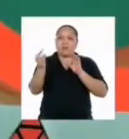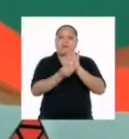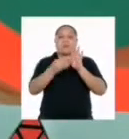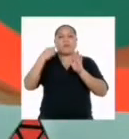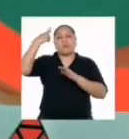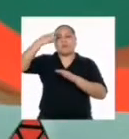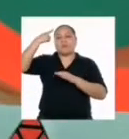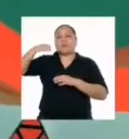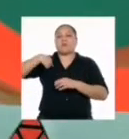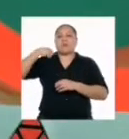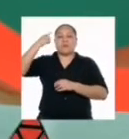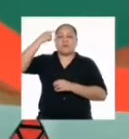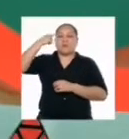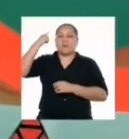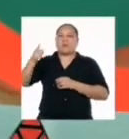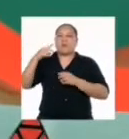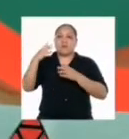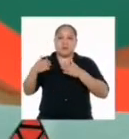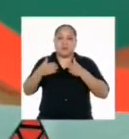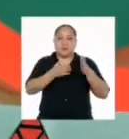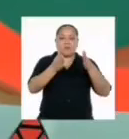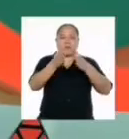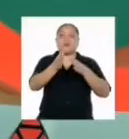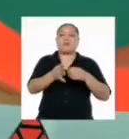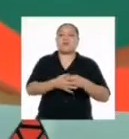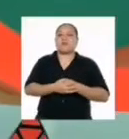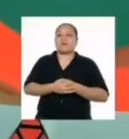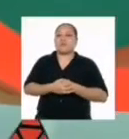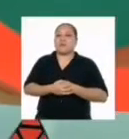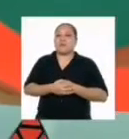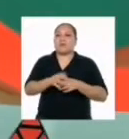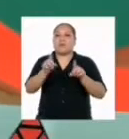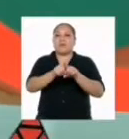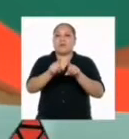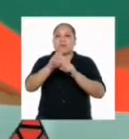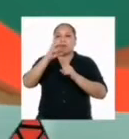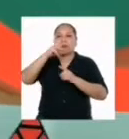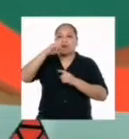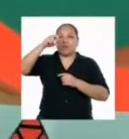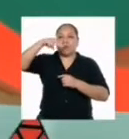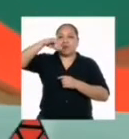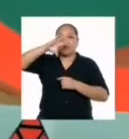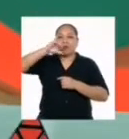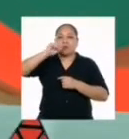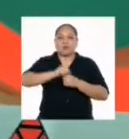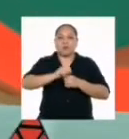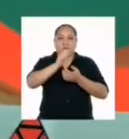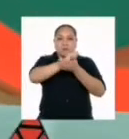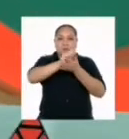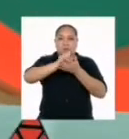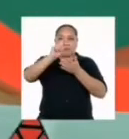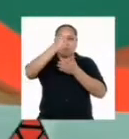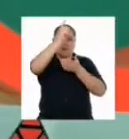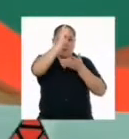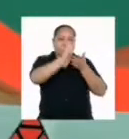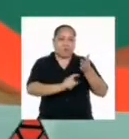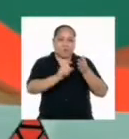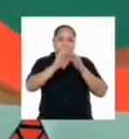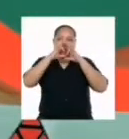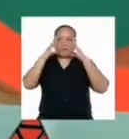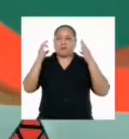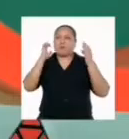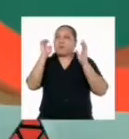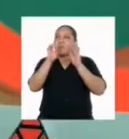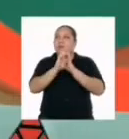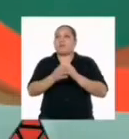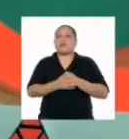reflexiones respecto a lo que pensaba durante el recorrido. Además, la crónica está escrita en primera persona porque hay frases